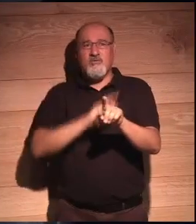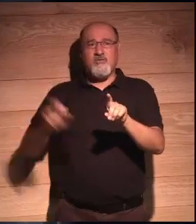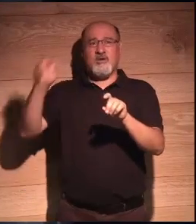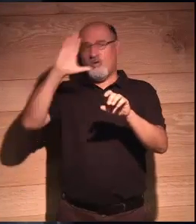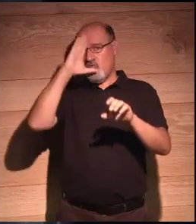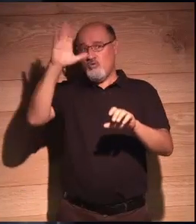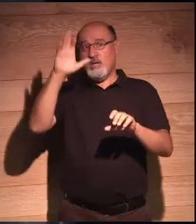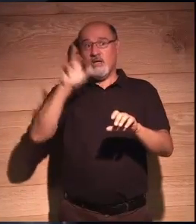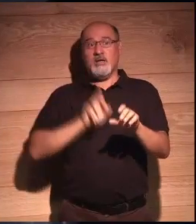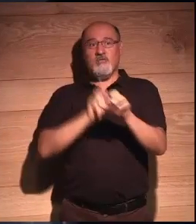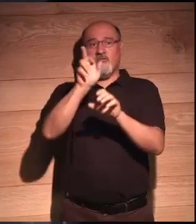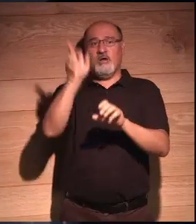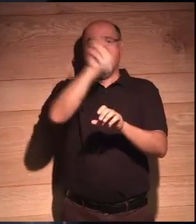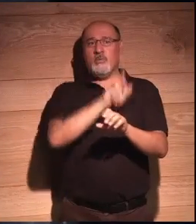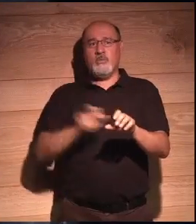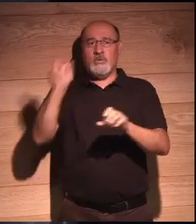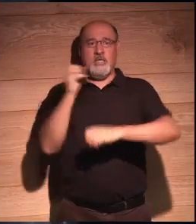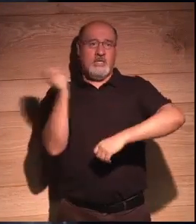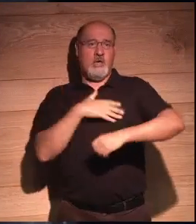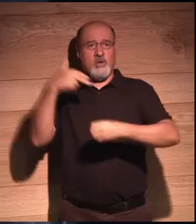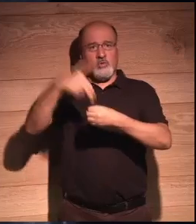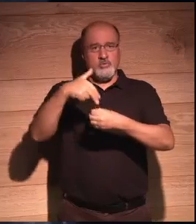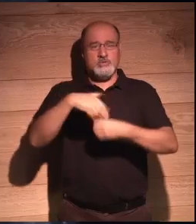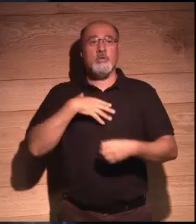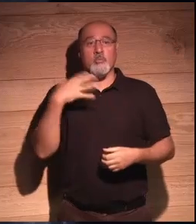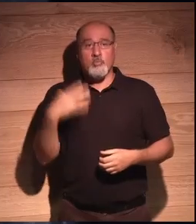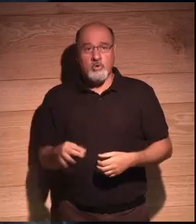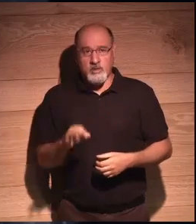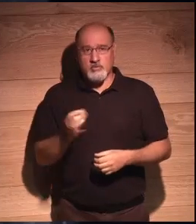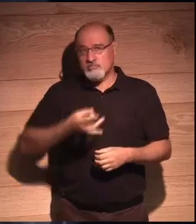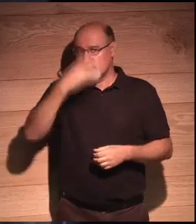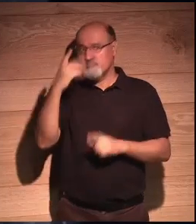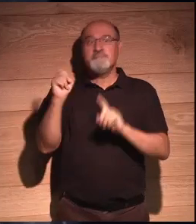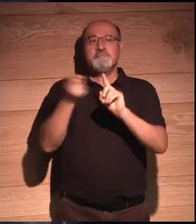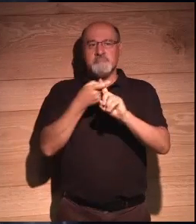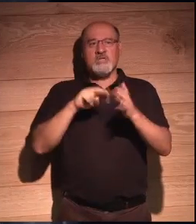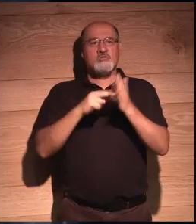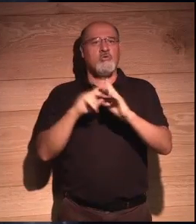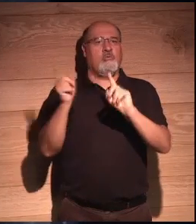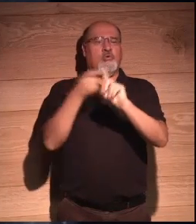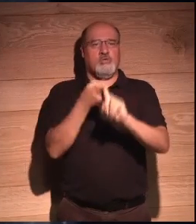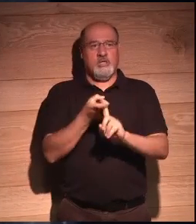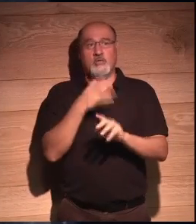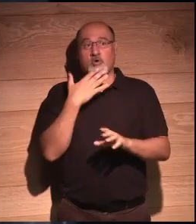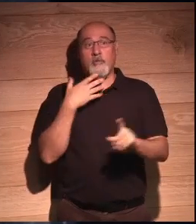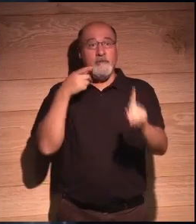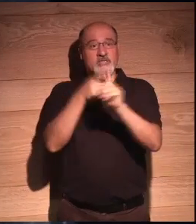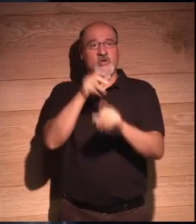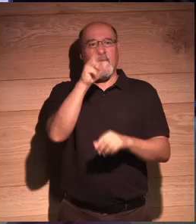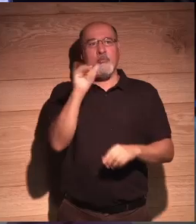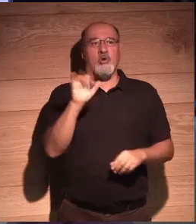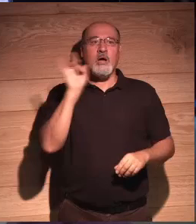vamos a necesitar muchísimo más combustible del que podemos, ¿no? Y con eso pues fueron posibles ese concepto de misiones Apolo, que es